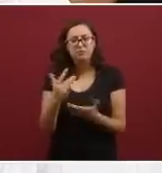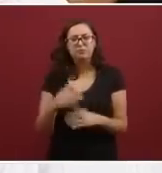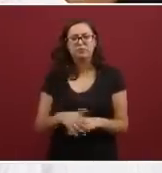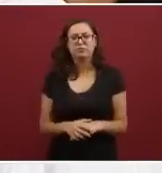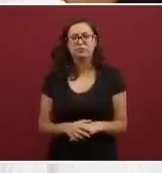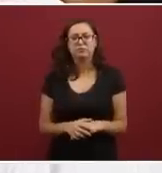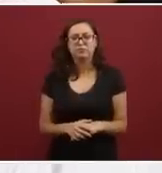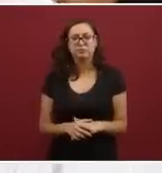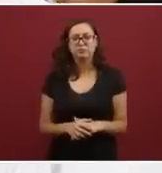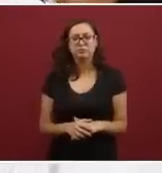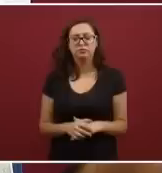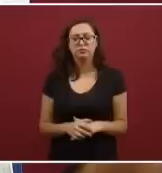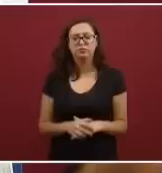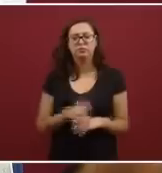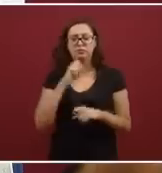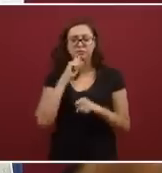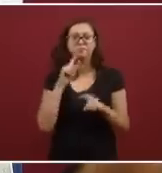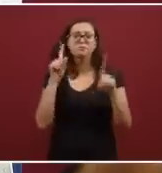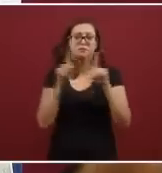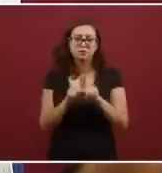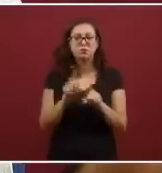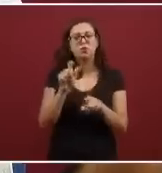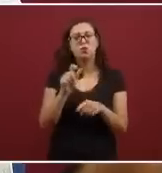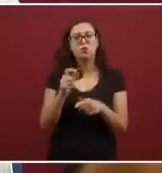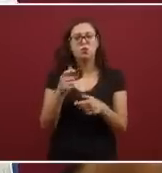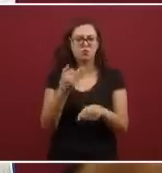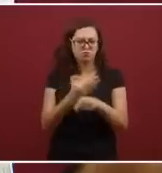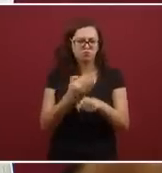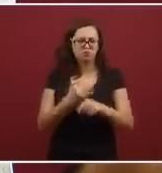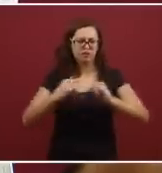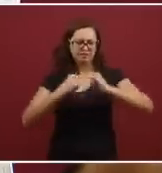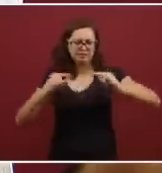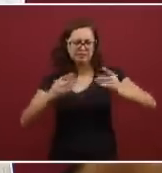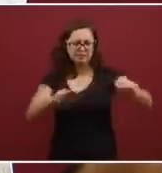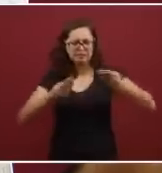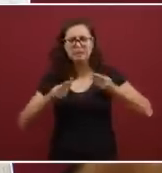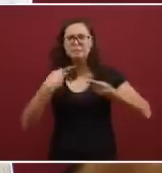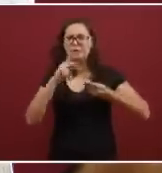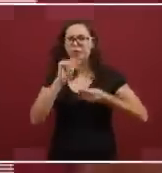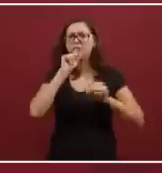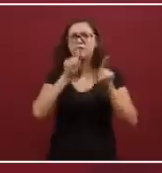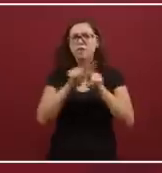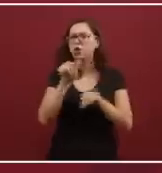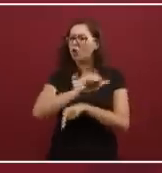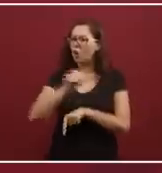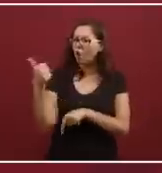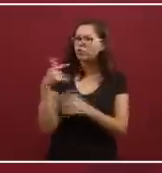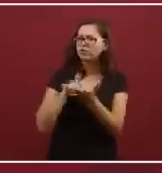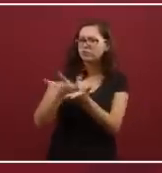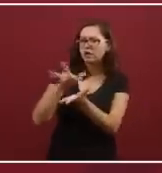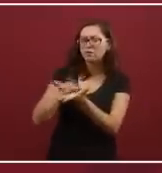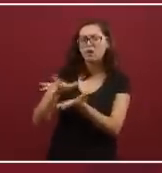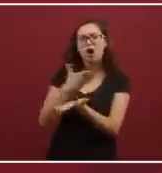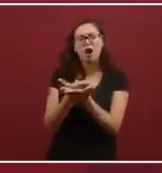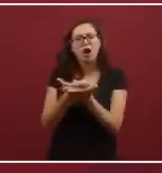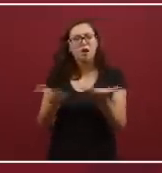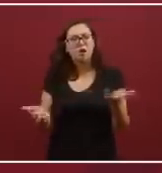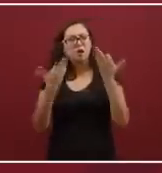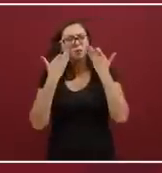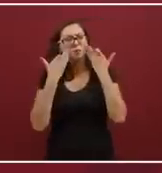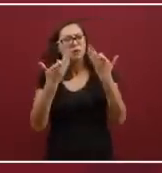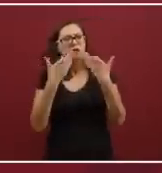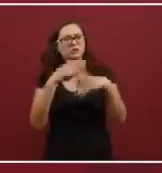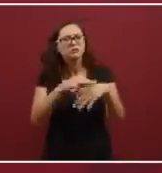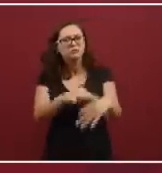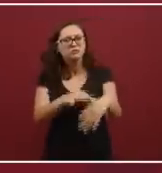Gracias por esto y por los demás apoyos que nos han brindado. Hoy vemos la realidad